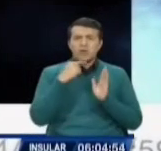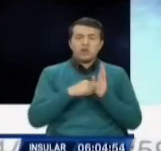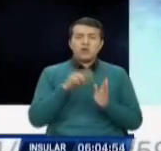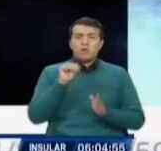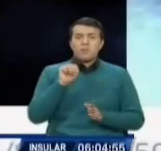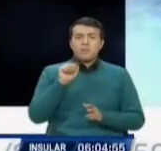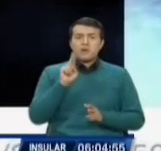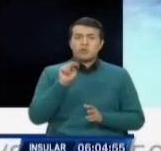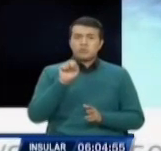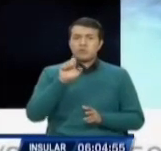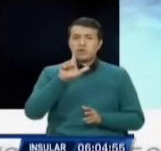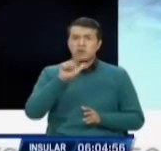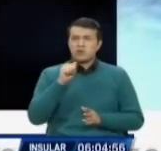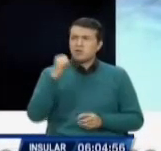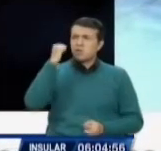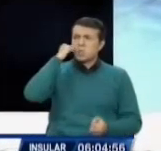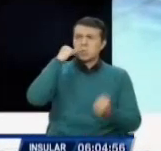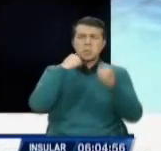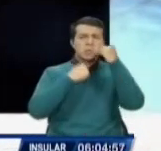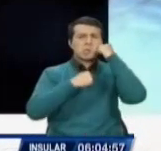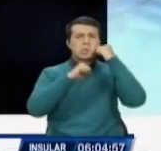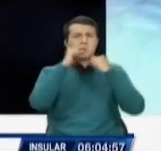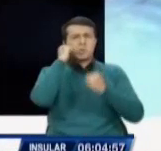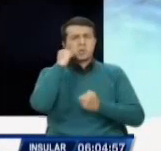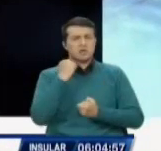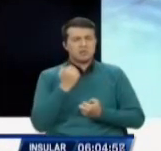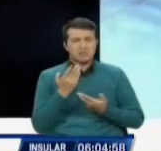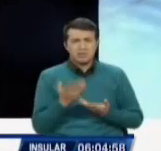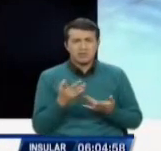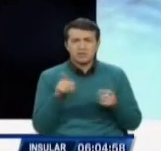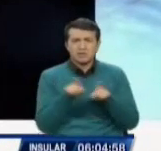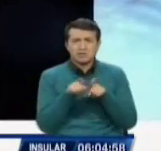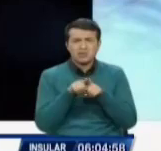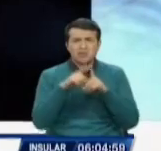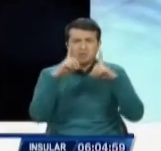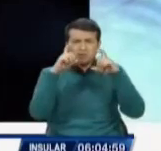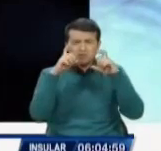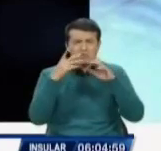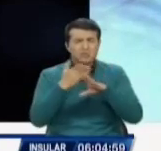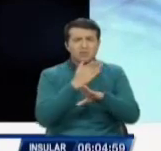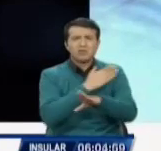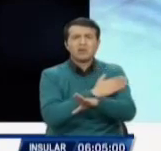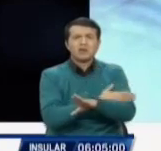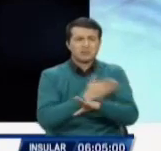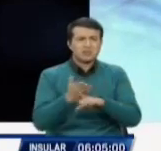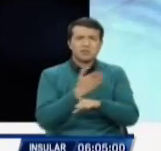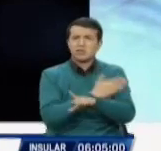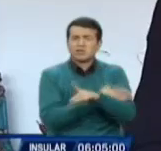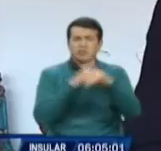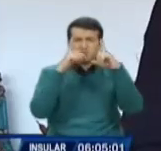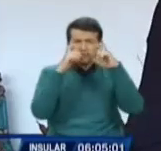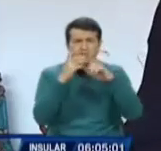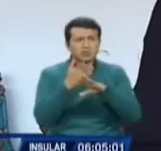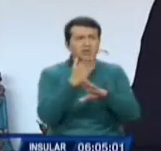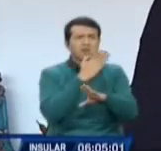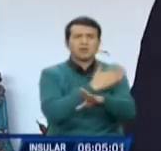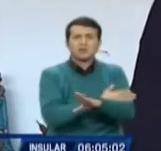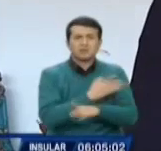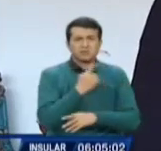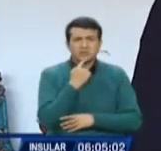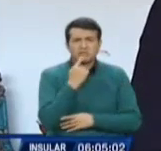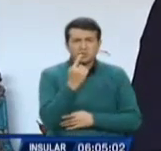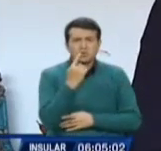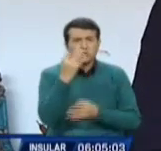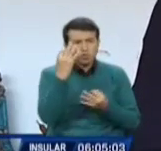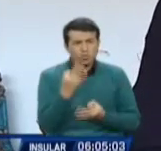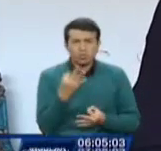Pic toda golpeada, cuando esa misma foto había sido publicada tiempo atrás, cuando ella